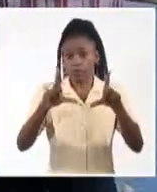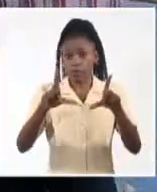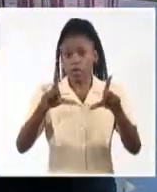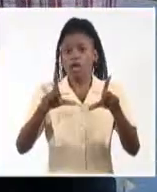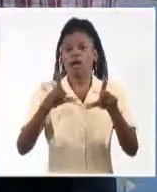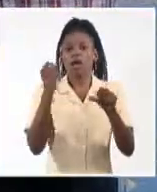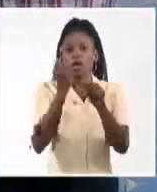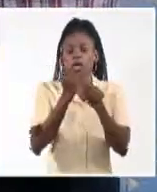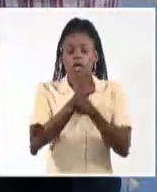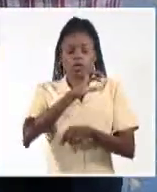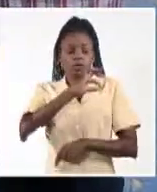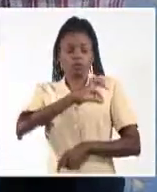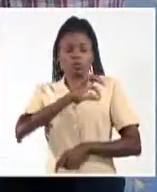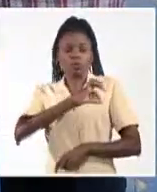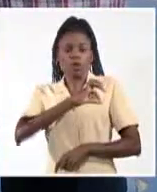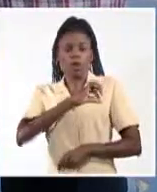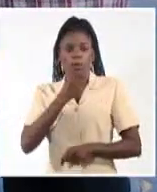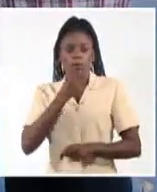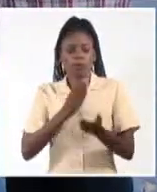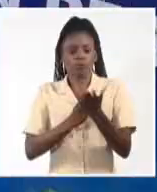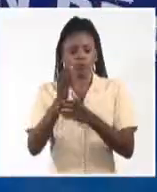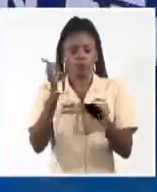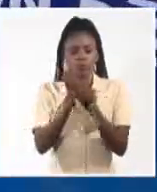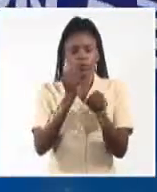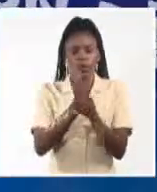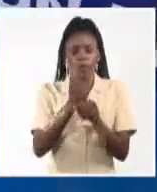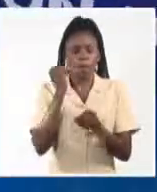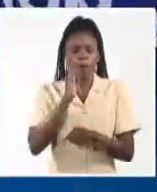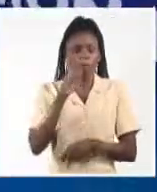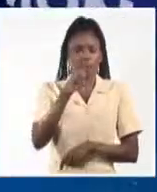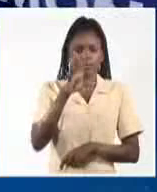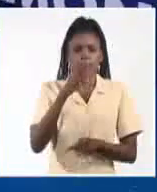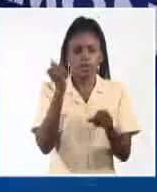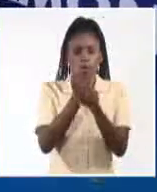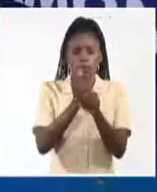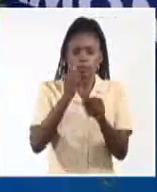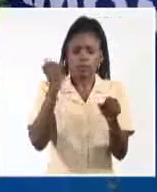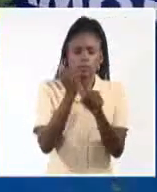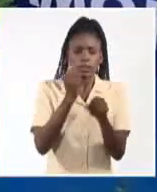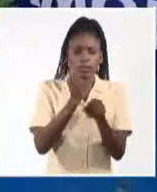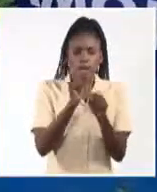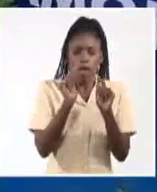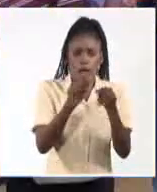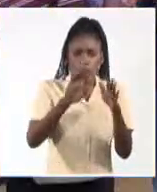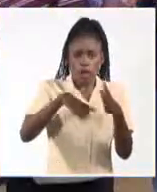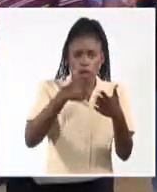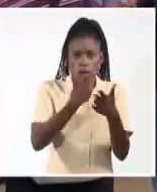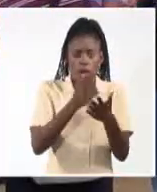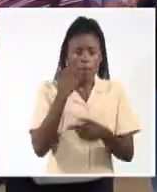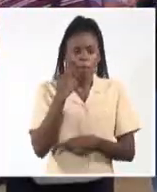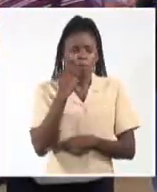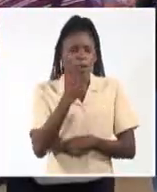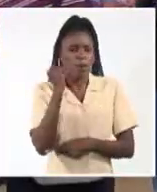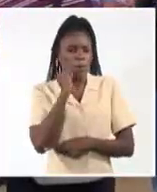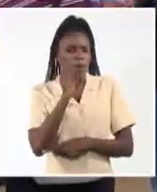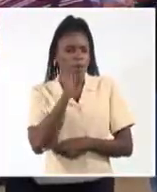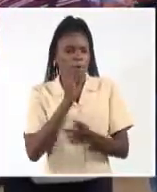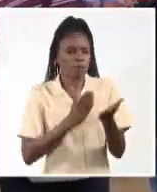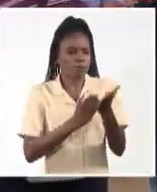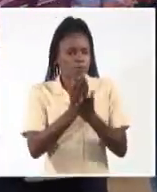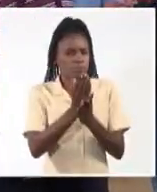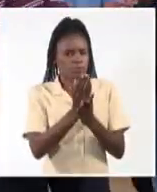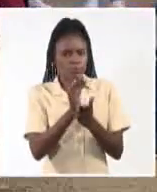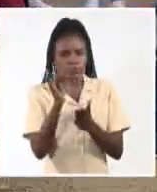a aquellos trabajadores que han permanecido por más de 25 años en el sector. Además de la supervisión constante, también influyeron